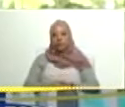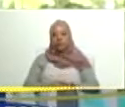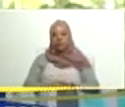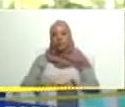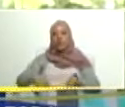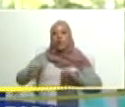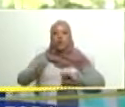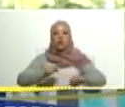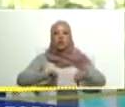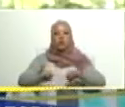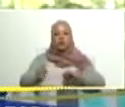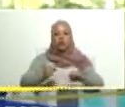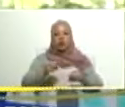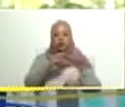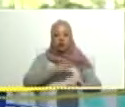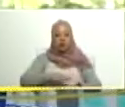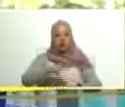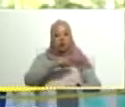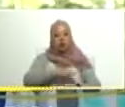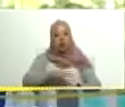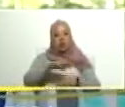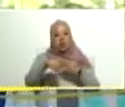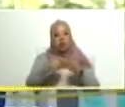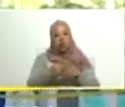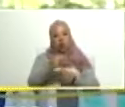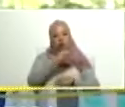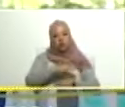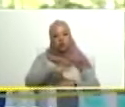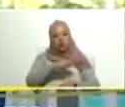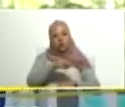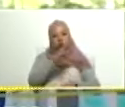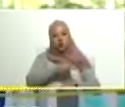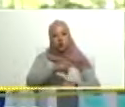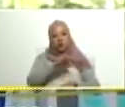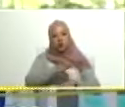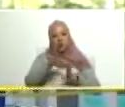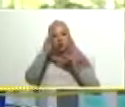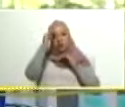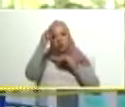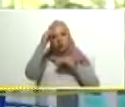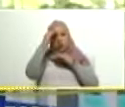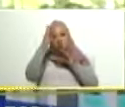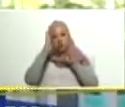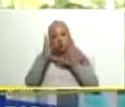el movimiento de las misiones y grandes misiones sociales.